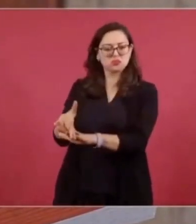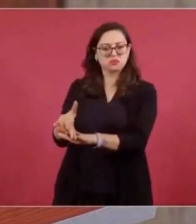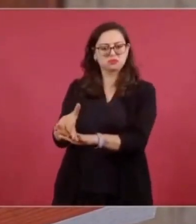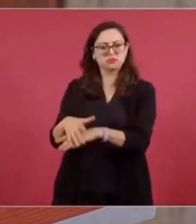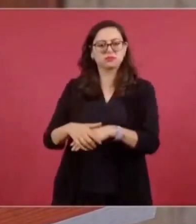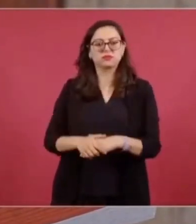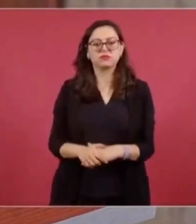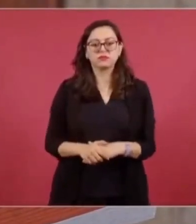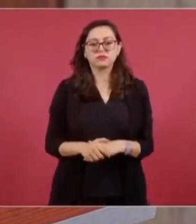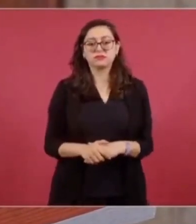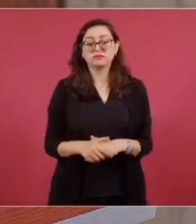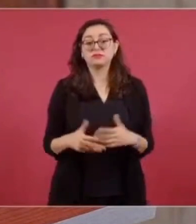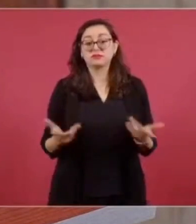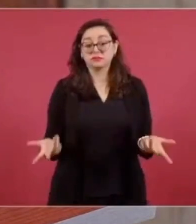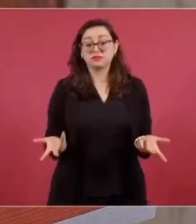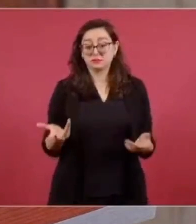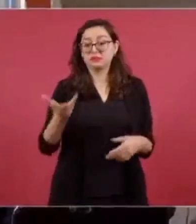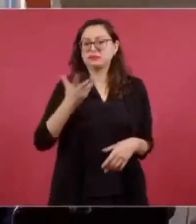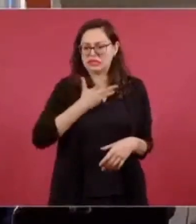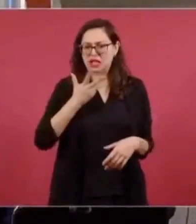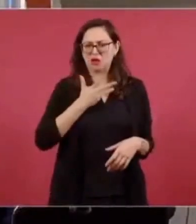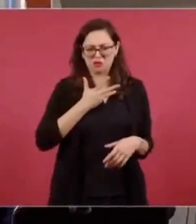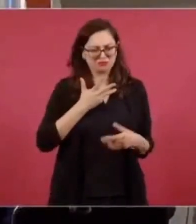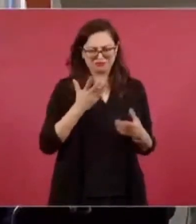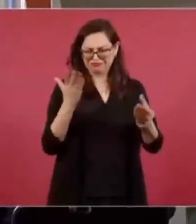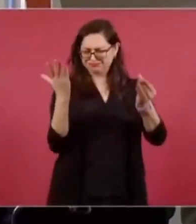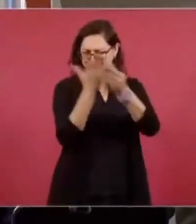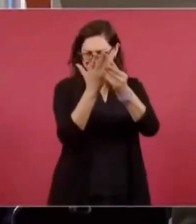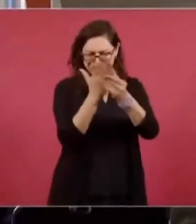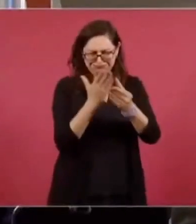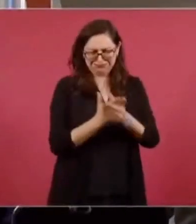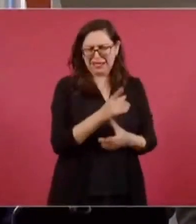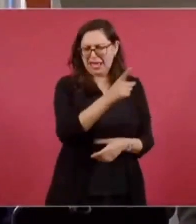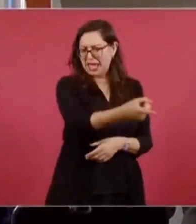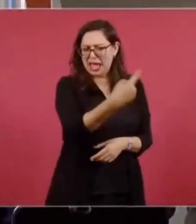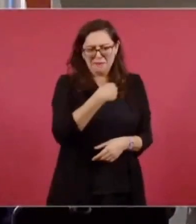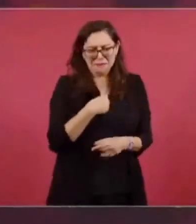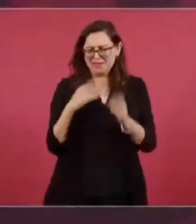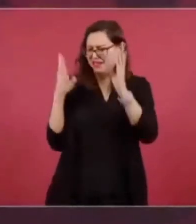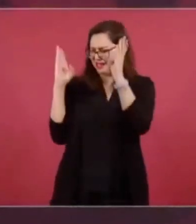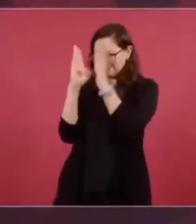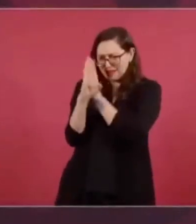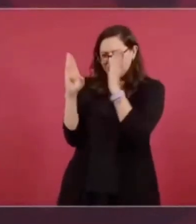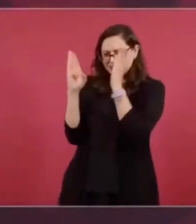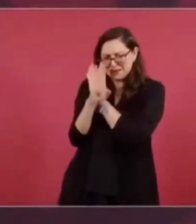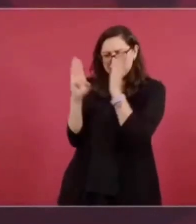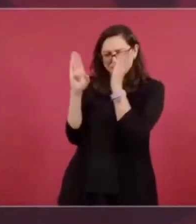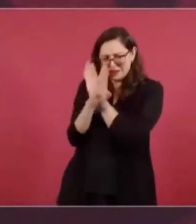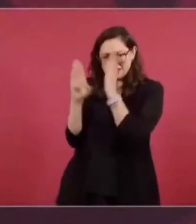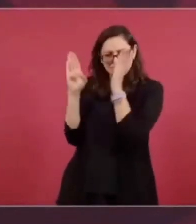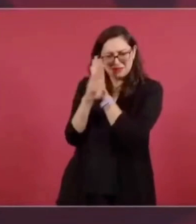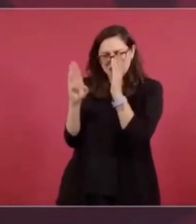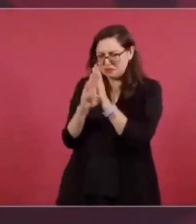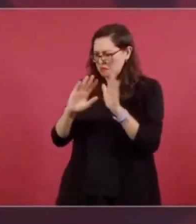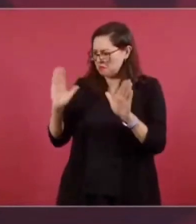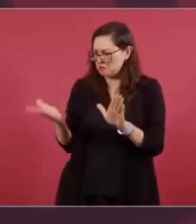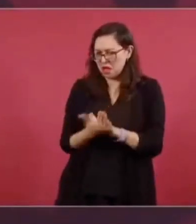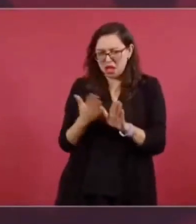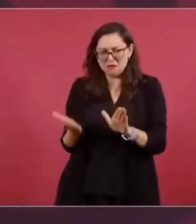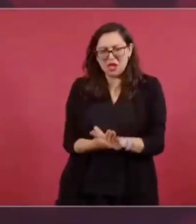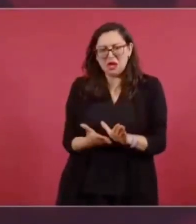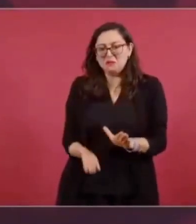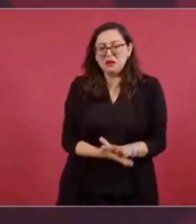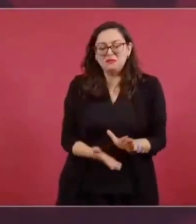director federal de seguridad, y tengo otros reportes. Y era por estar trabajando en